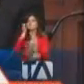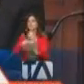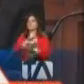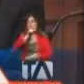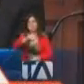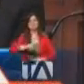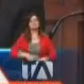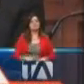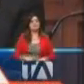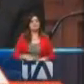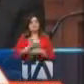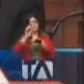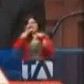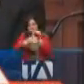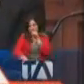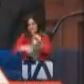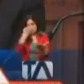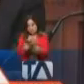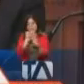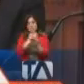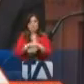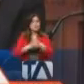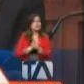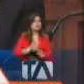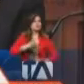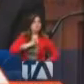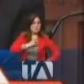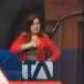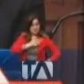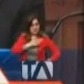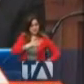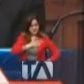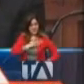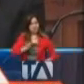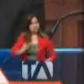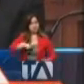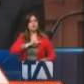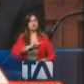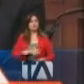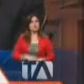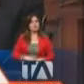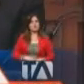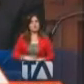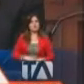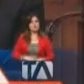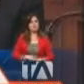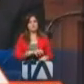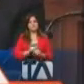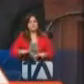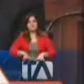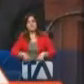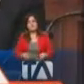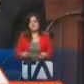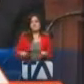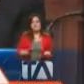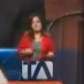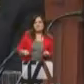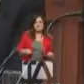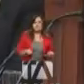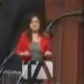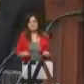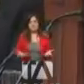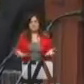llevaron la patria, ellos aprovecharon de nuestra confianza, de nuestra buena fe, para lastimosamente hacer lo que les dio la